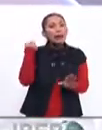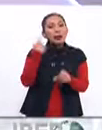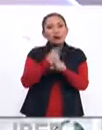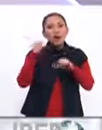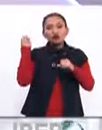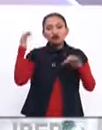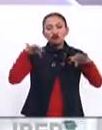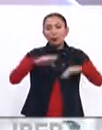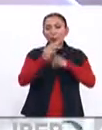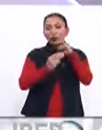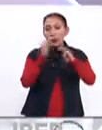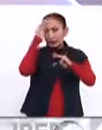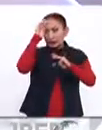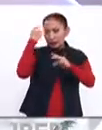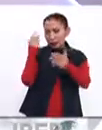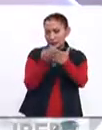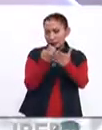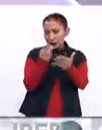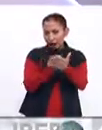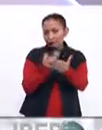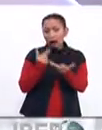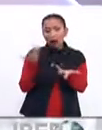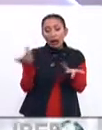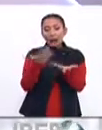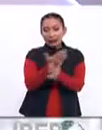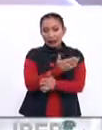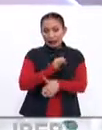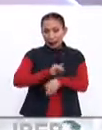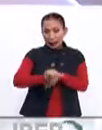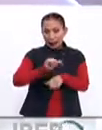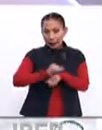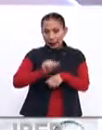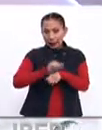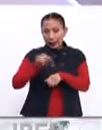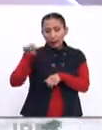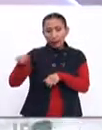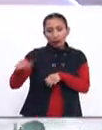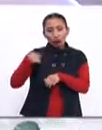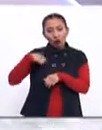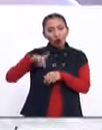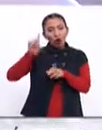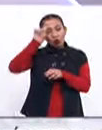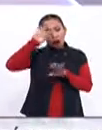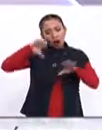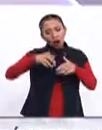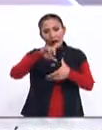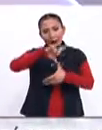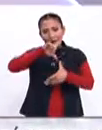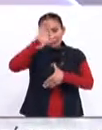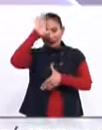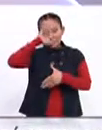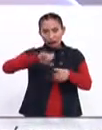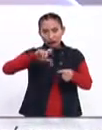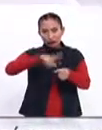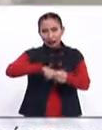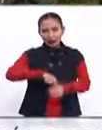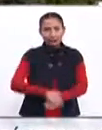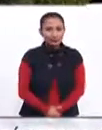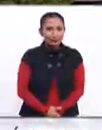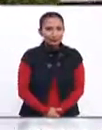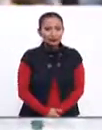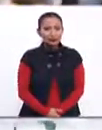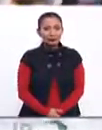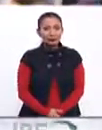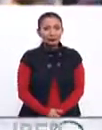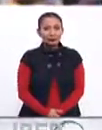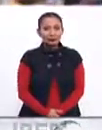primer Foro Mundial del Pensamiento Crítico, llevado a cabo en Argentina por parte del Consejo Latinoamericano de Ciencias Sociales.